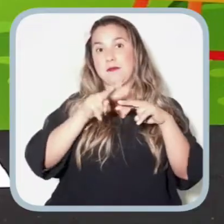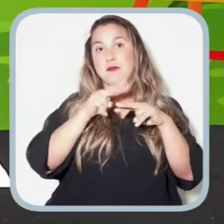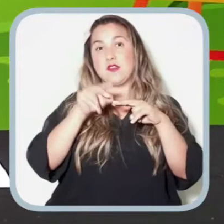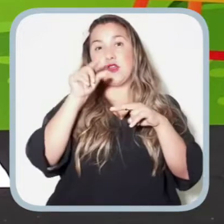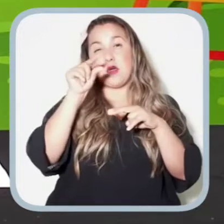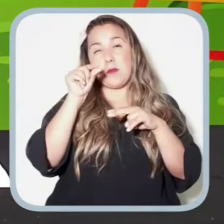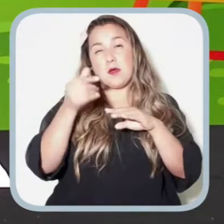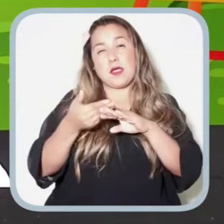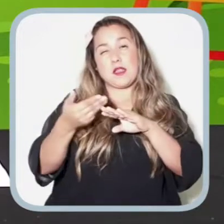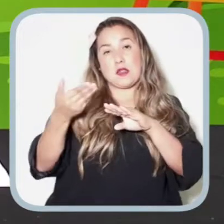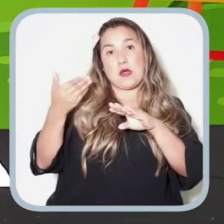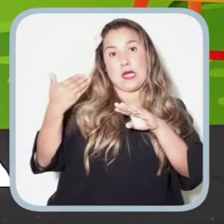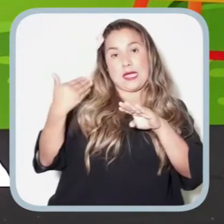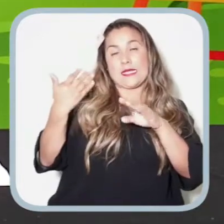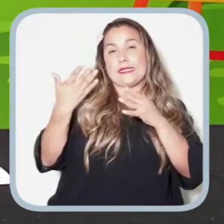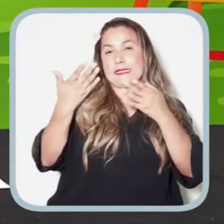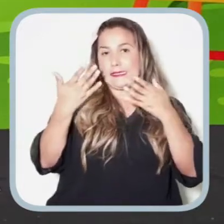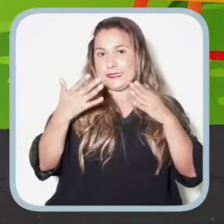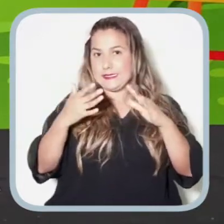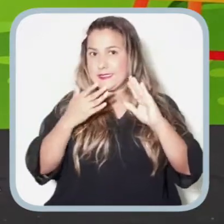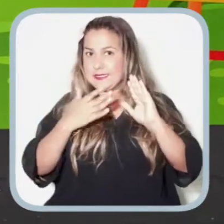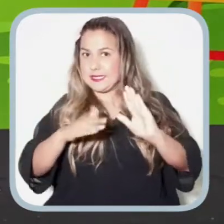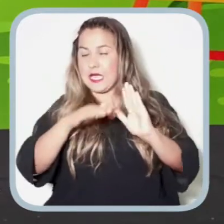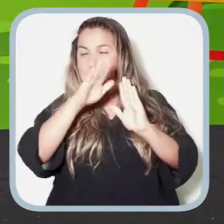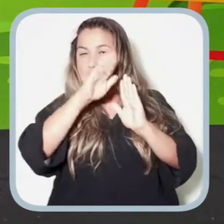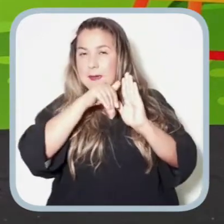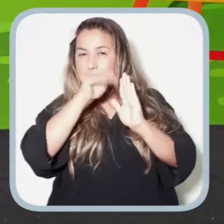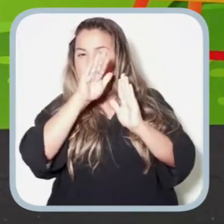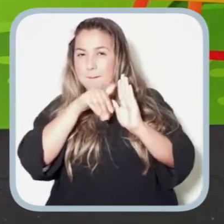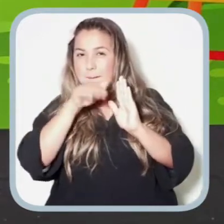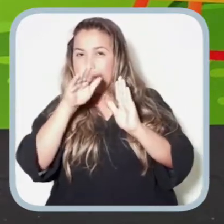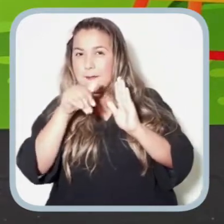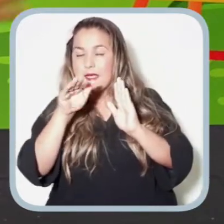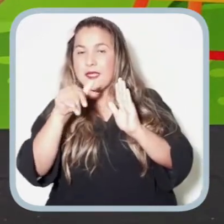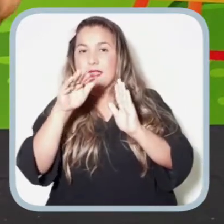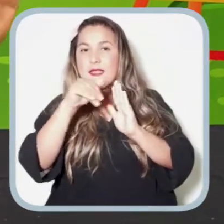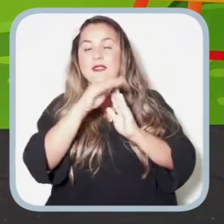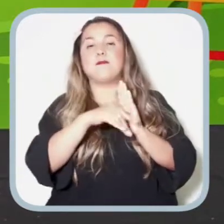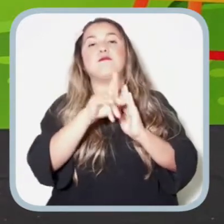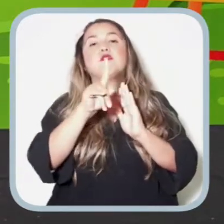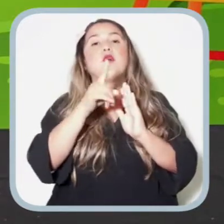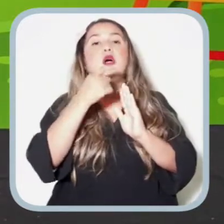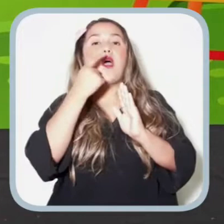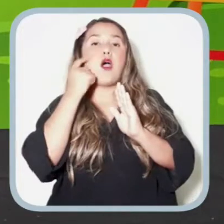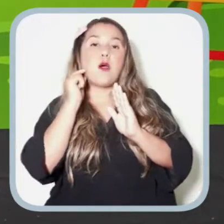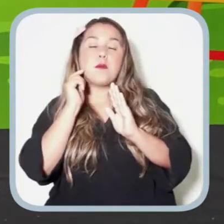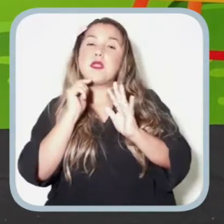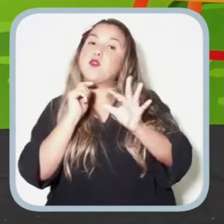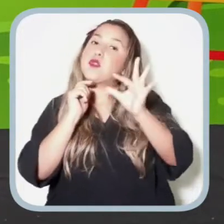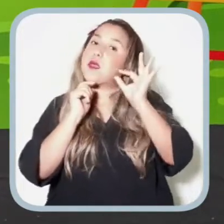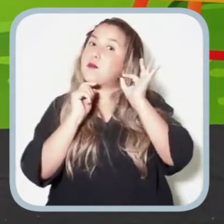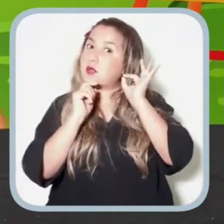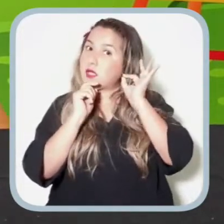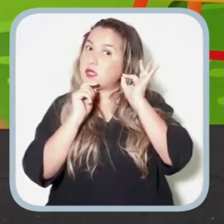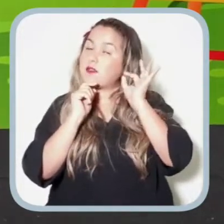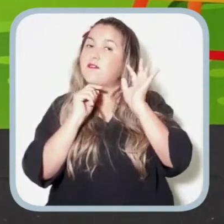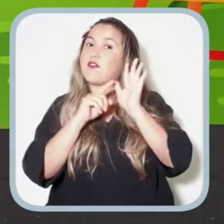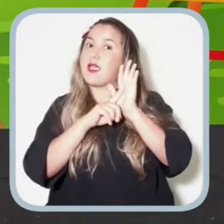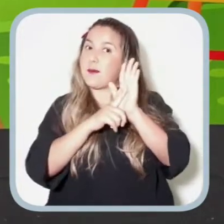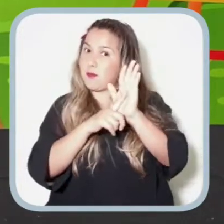adelante un poquito adelante antes con un cóndor y una señora con der les voy a